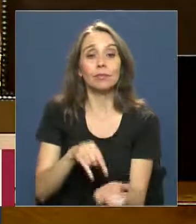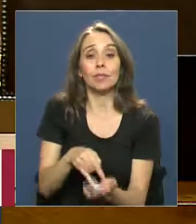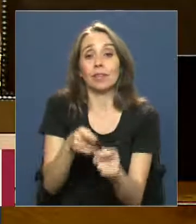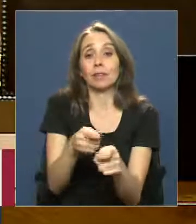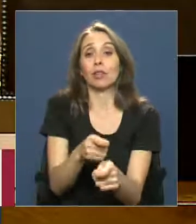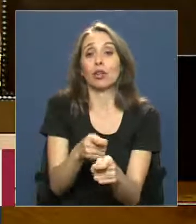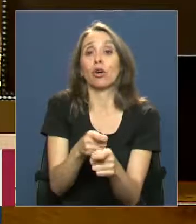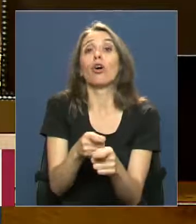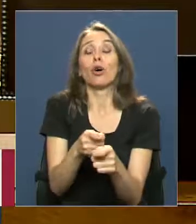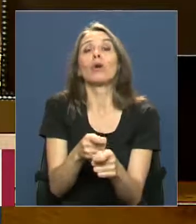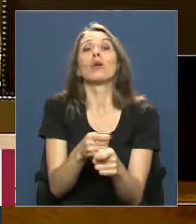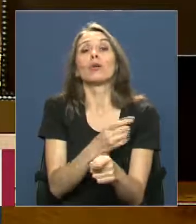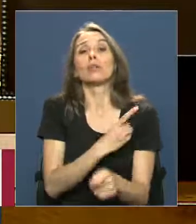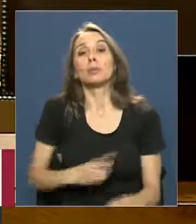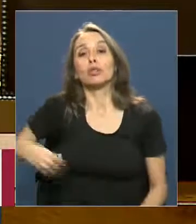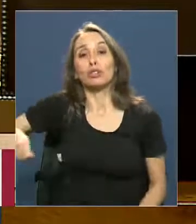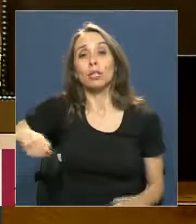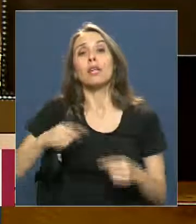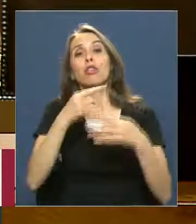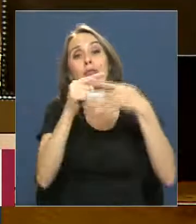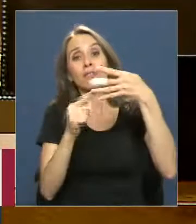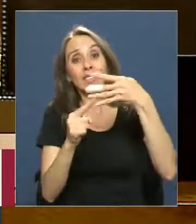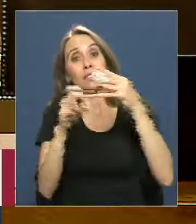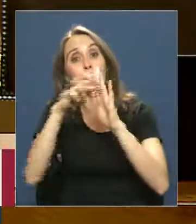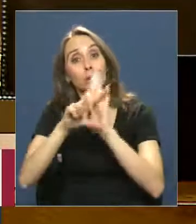iniciado en mociones refundidas que modifica la ley